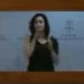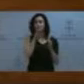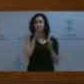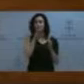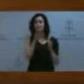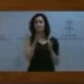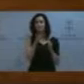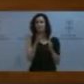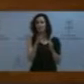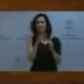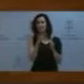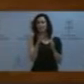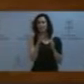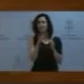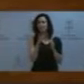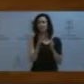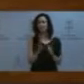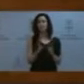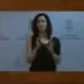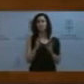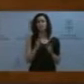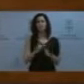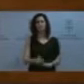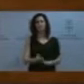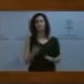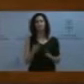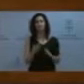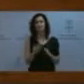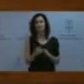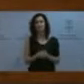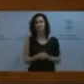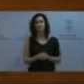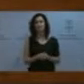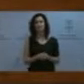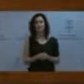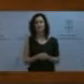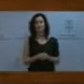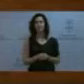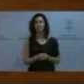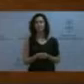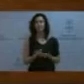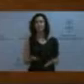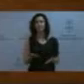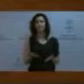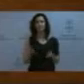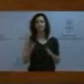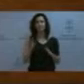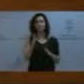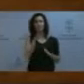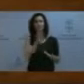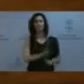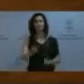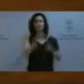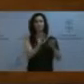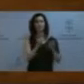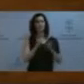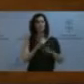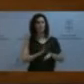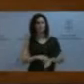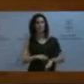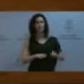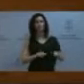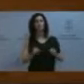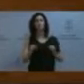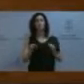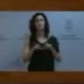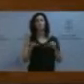Cámara y que es de sobra conocida por todos ustedes. El área sexta sanitaria del Principado de Asturias se encuentra situada en la